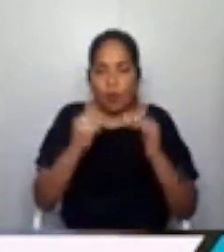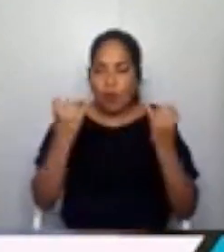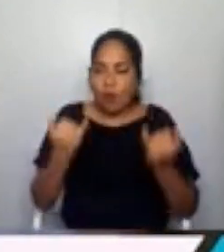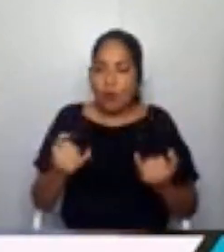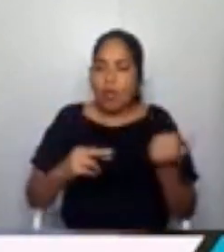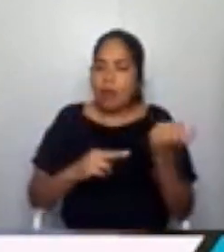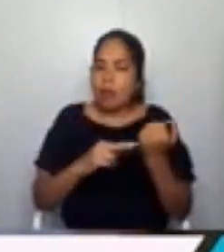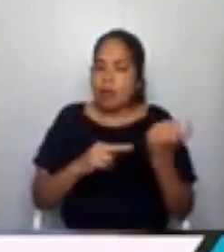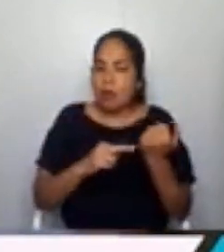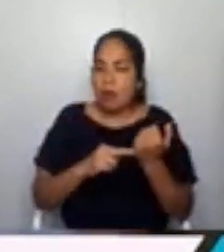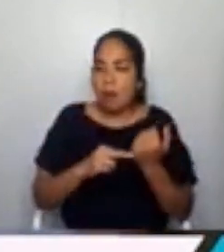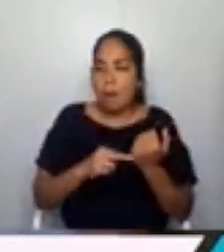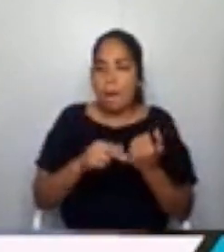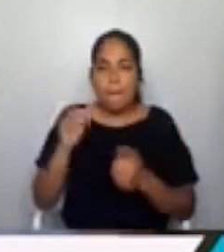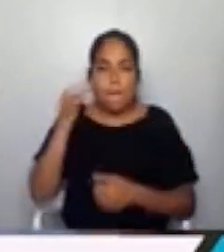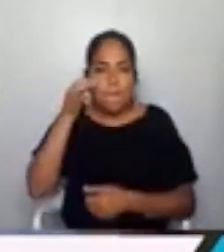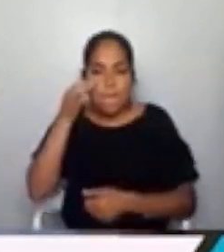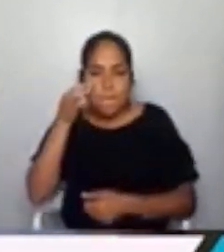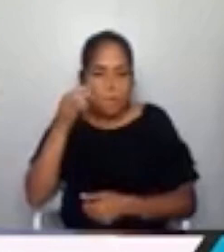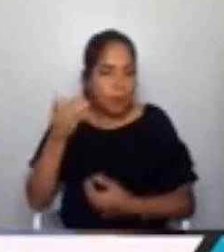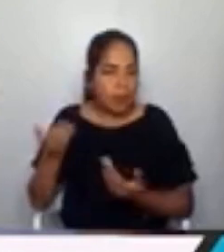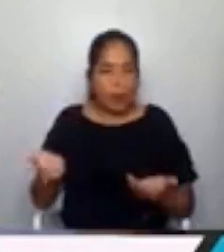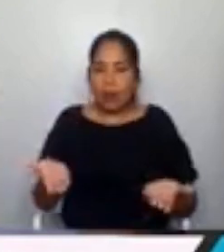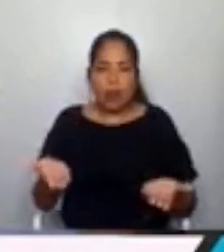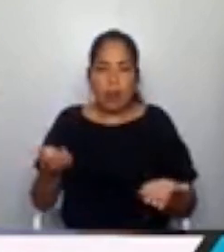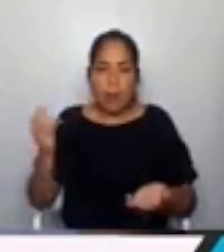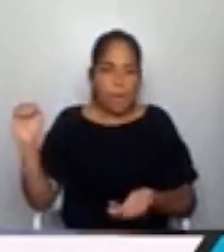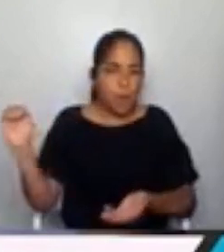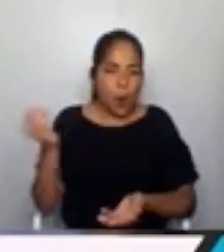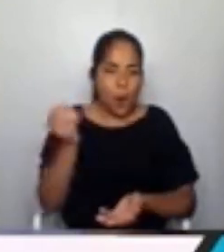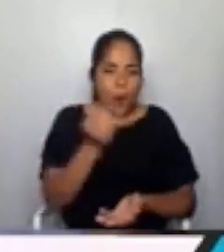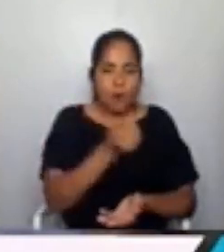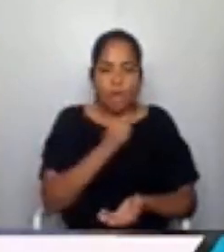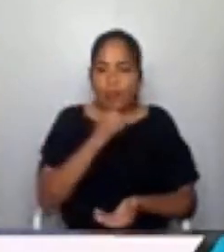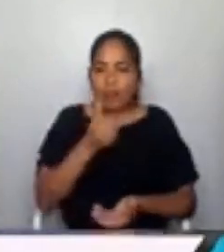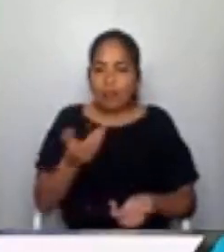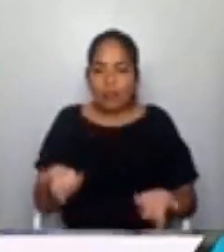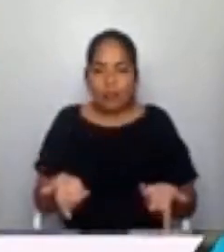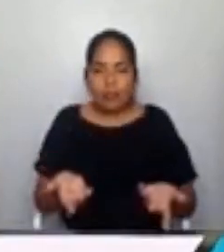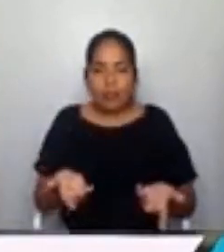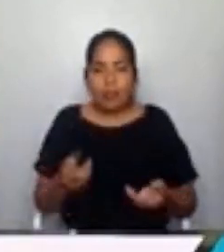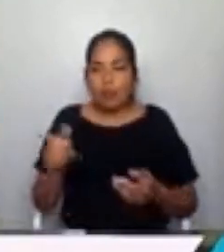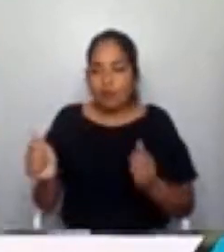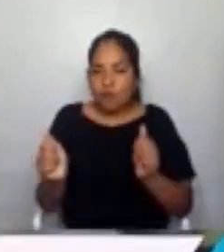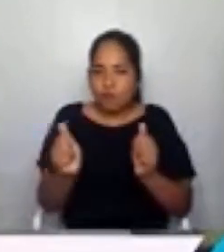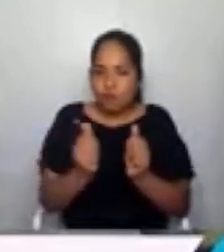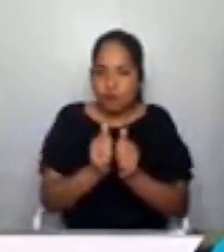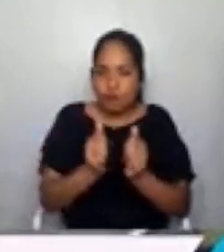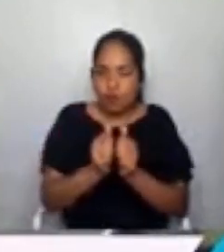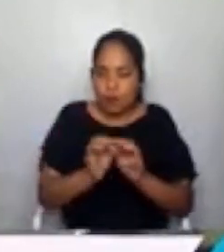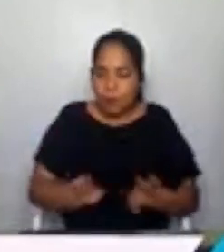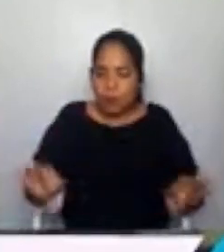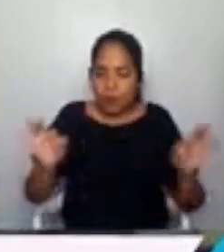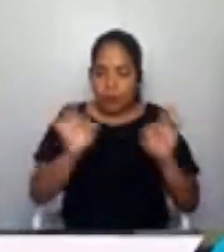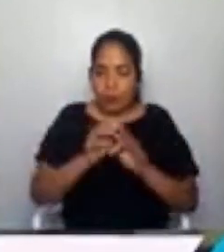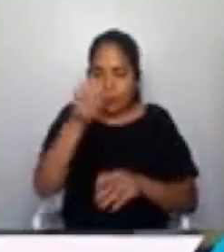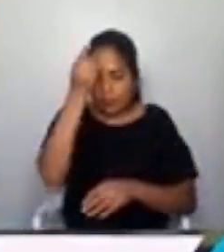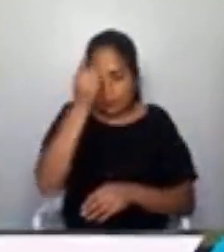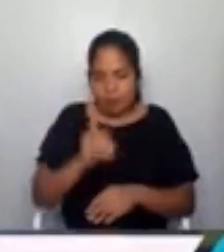no dan la cara y no están presentes para poner su decisión y acompañarlo a usted en esta decisión tan